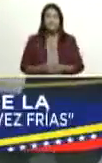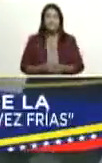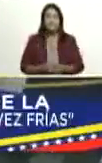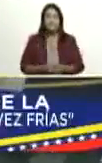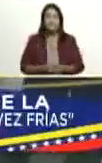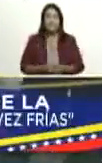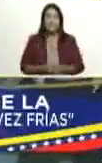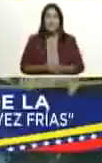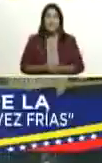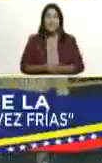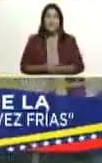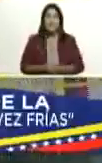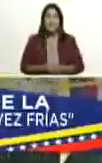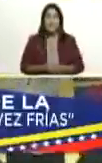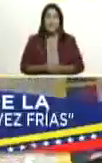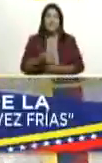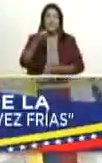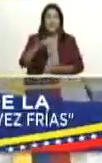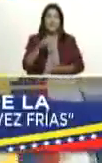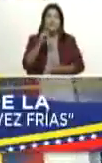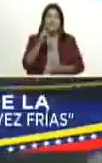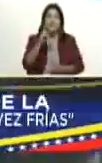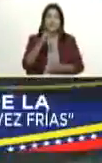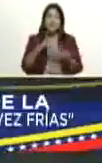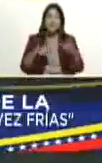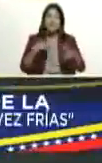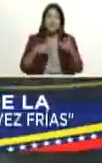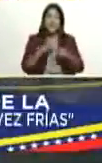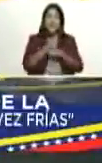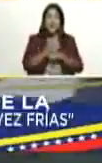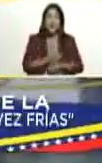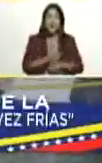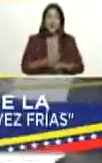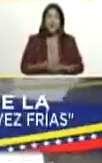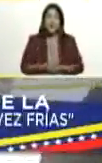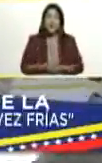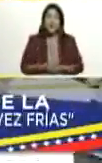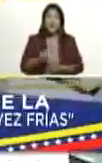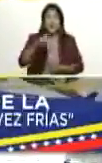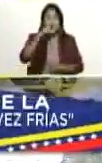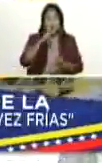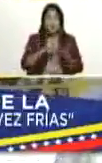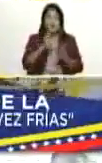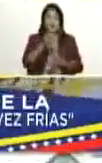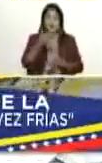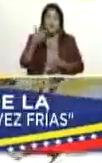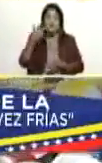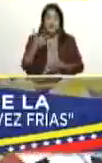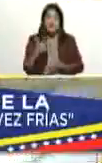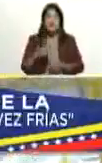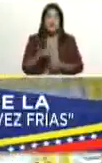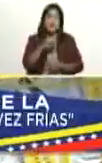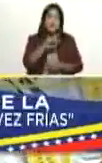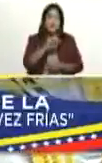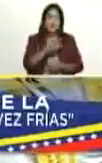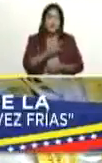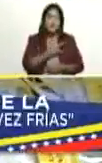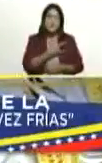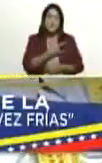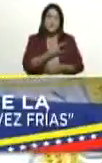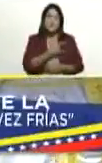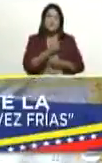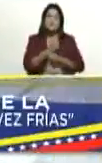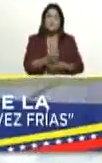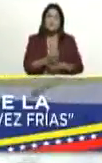En este segundo acto de grado de este año de la Universidad de las Ciencias de la Salud, Hugo Chávez Frías,